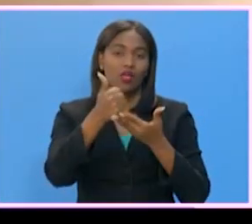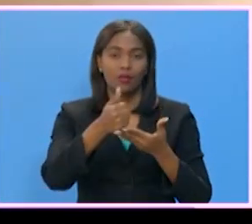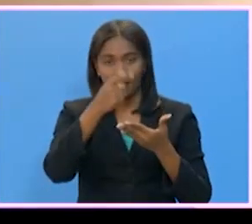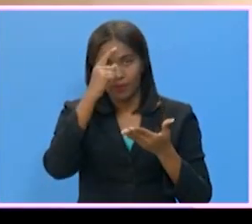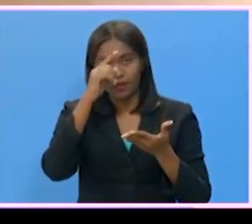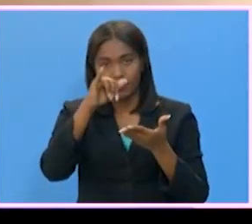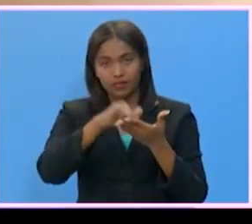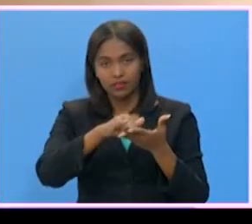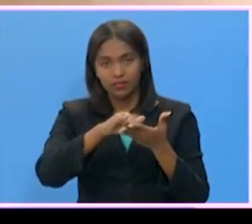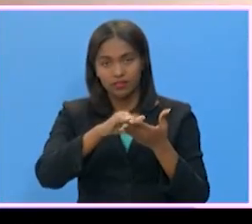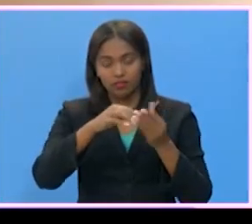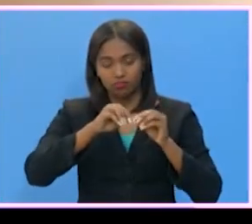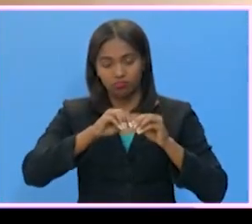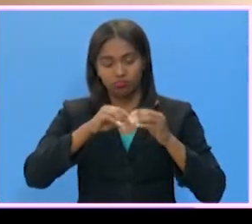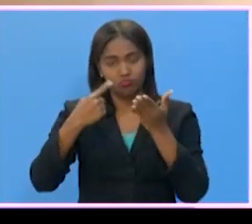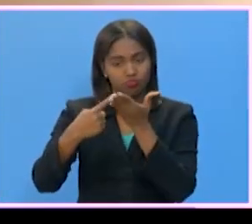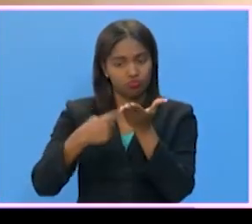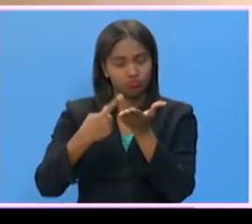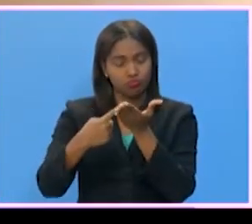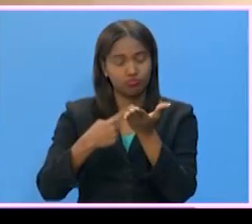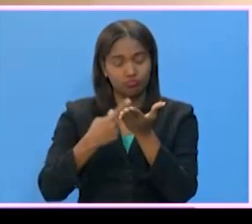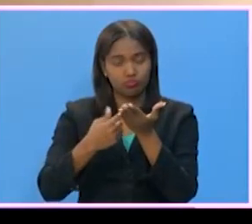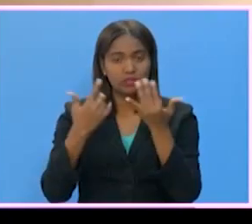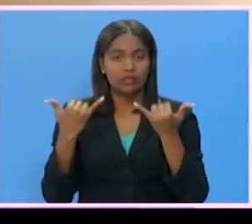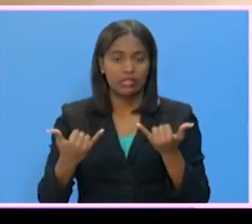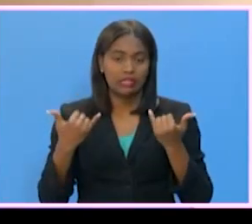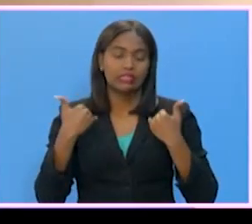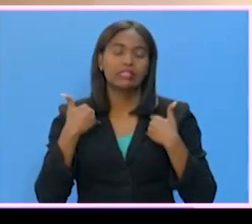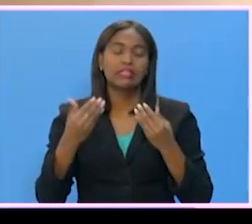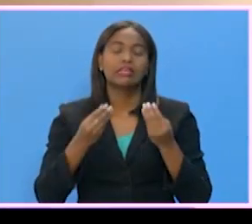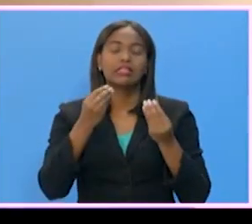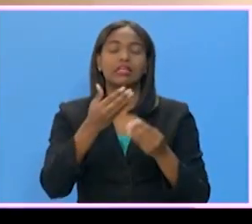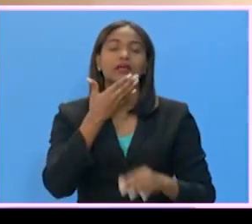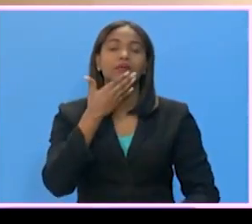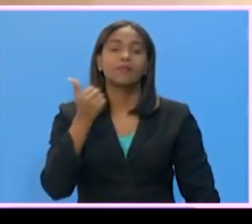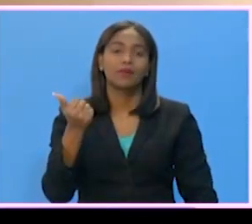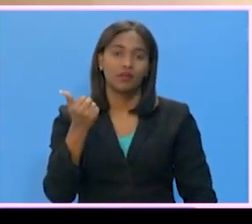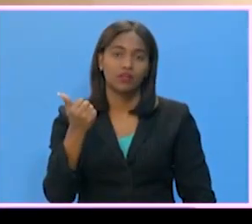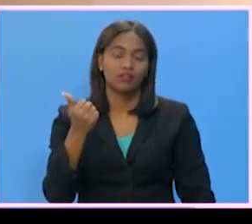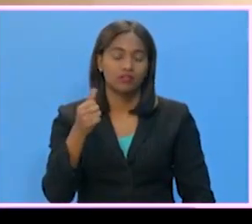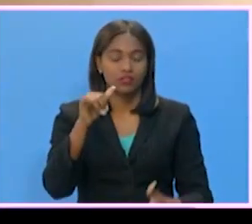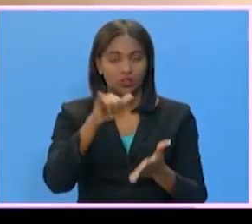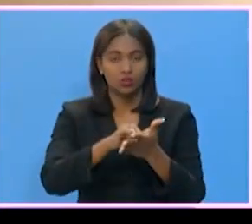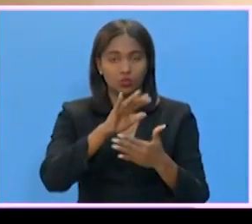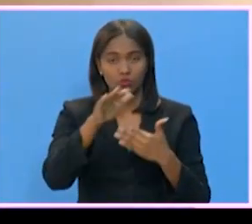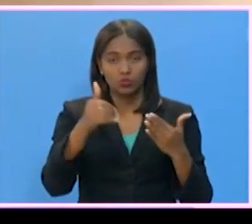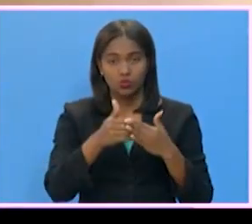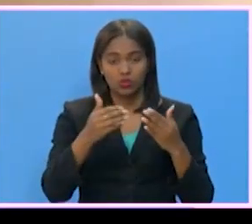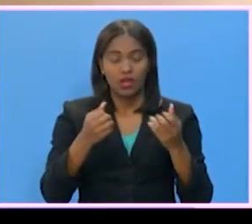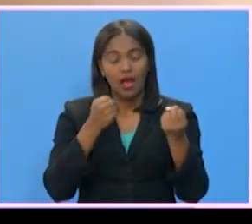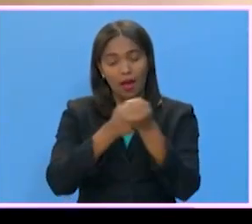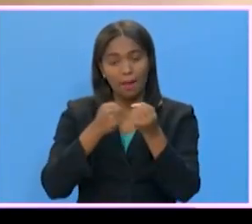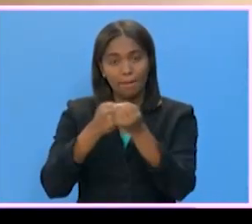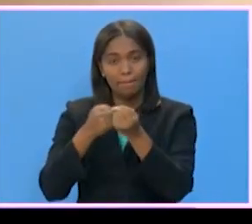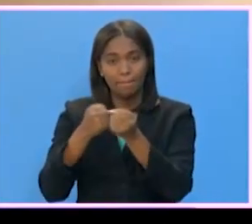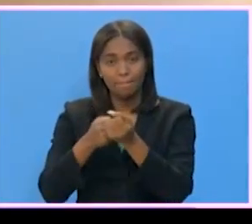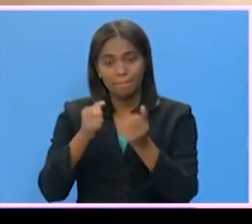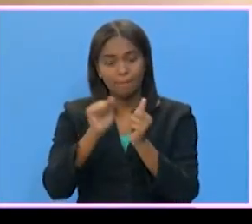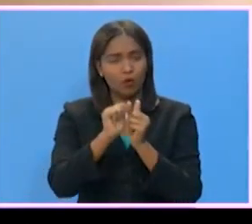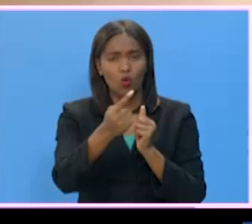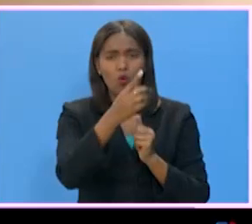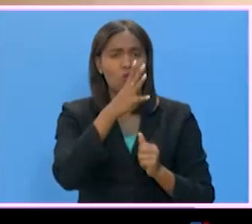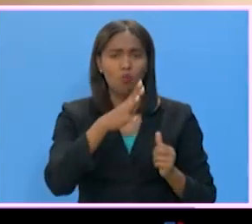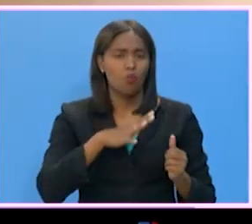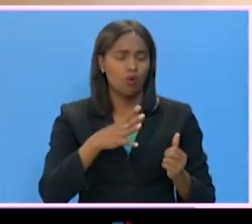esta discusión que visibiliza de alguna manera no solo los aportes de las mujeres, sino